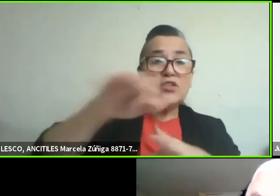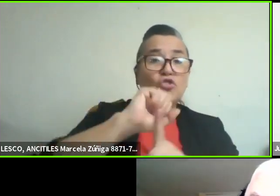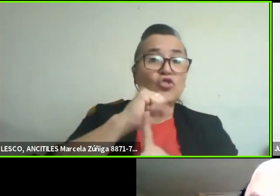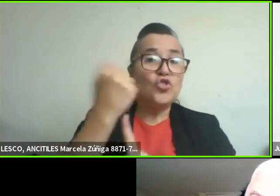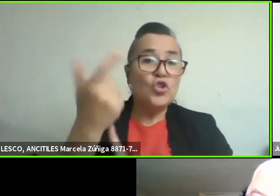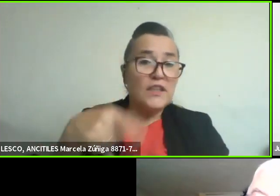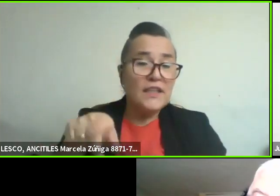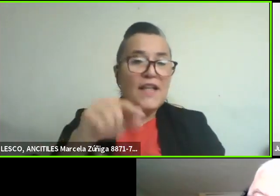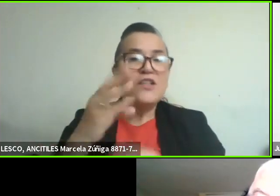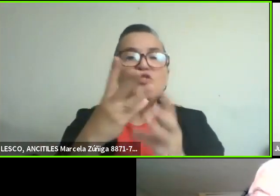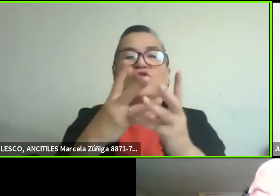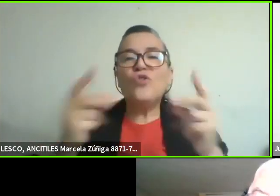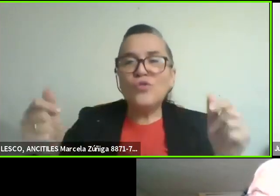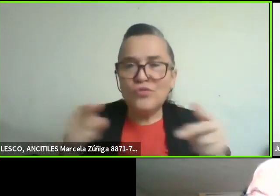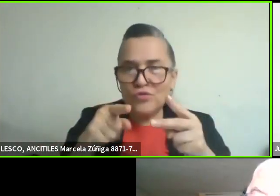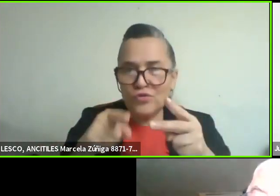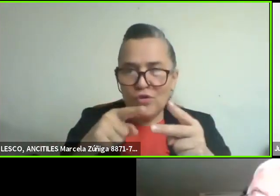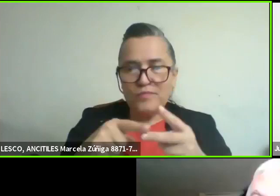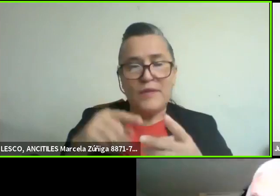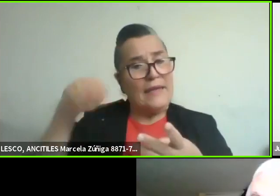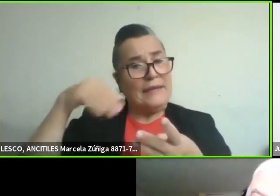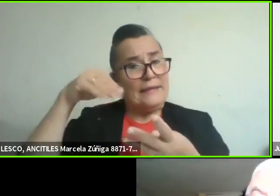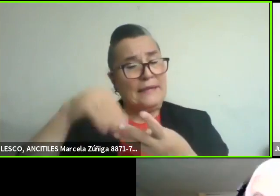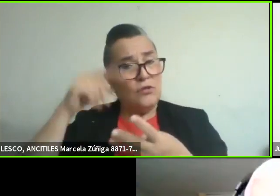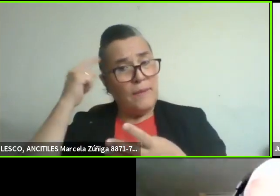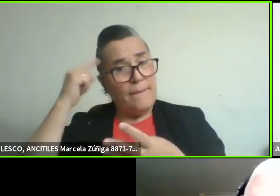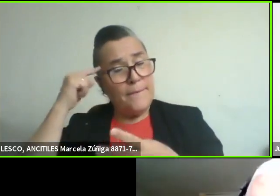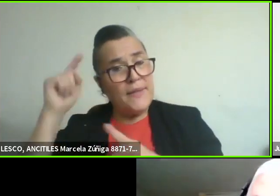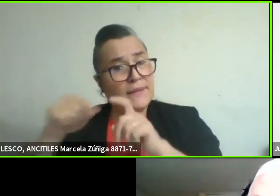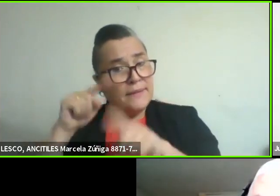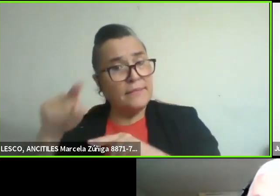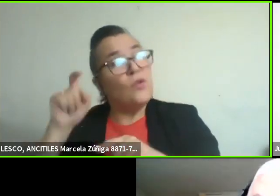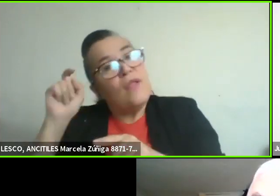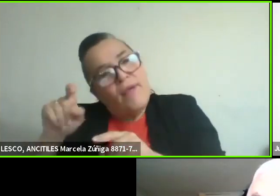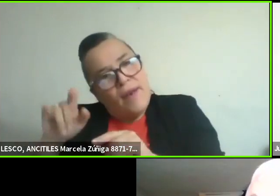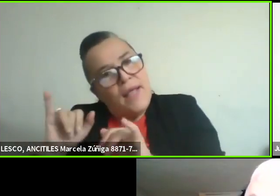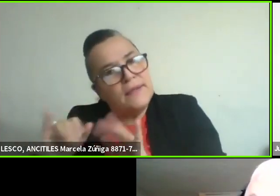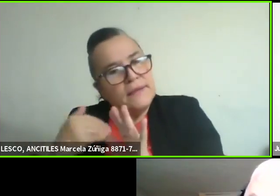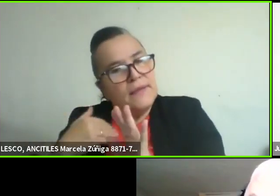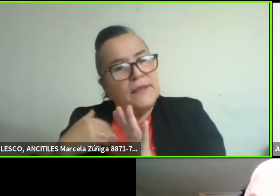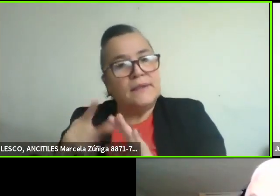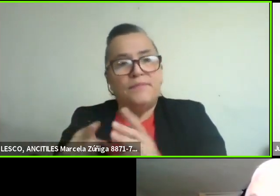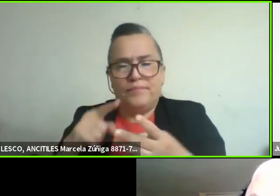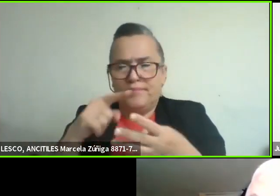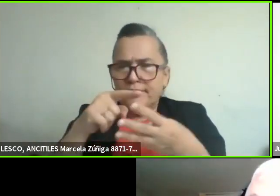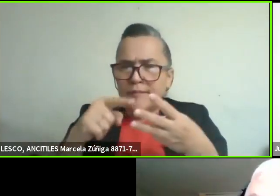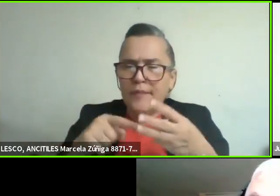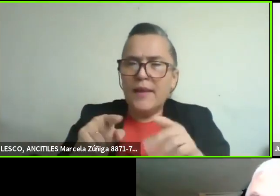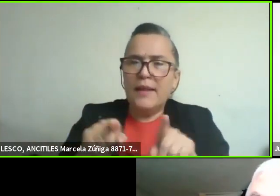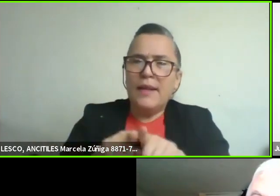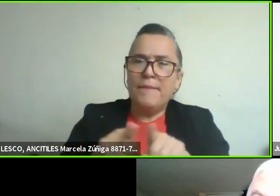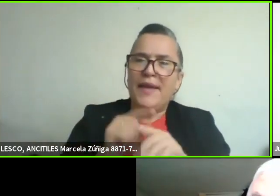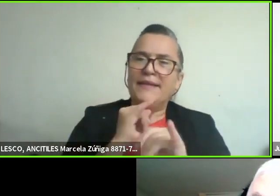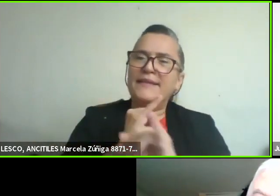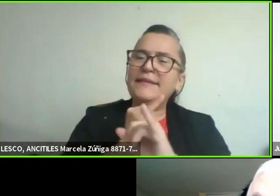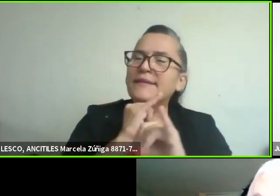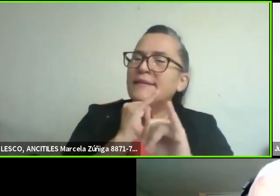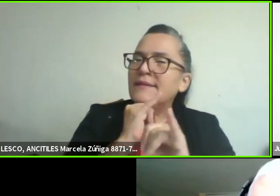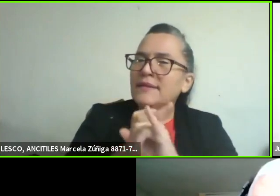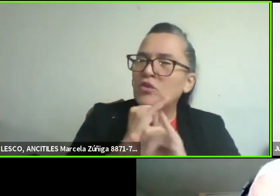problemas de los países son centros de pensamiento crítico o deberían serlo y en ese sentido son instituciones